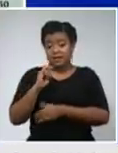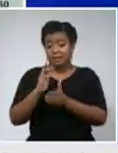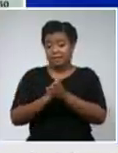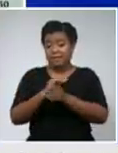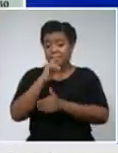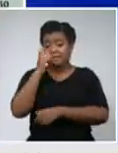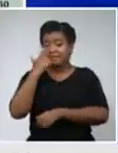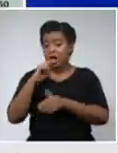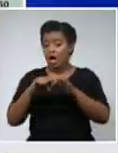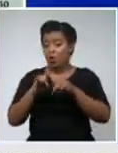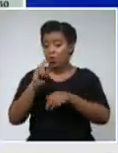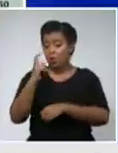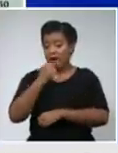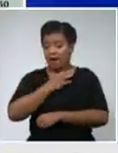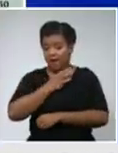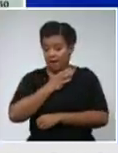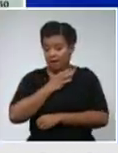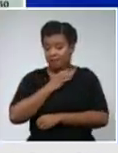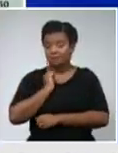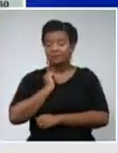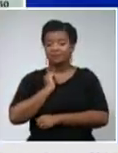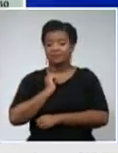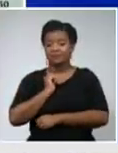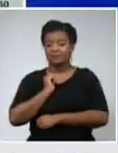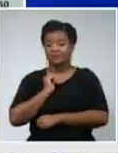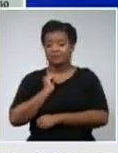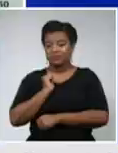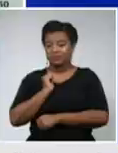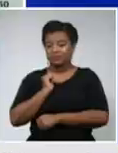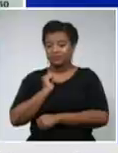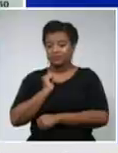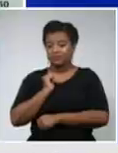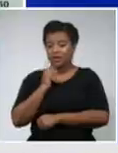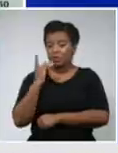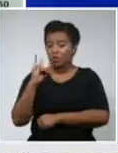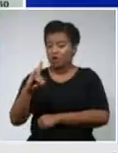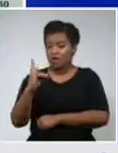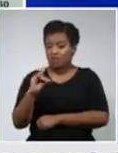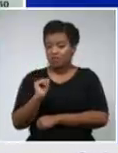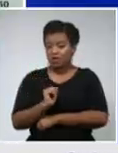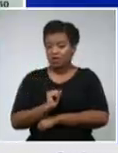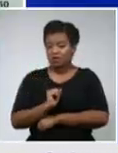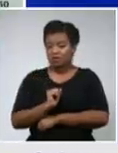con 41,82% y Bolivia con un